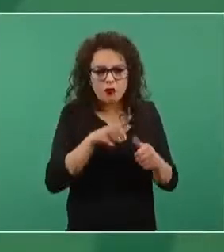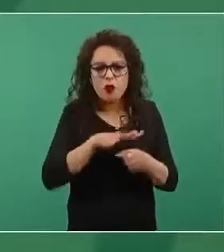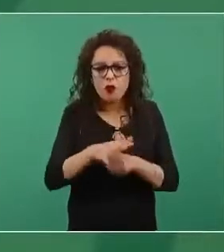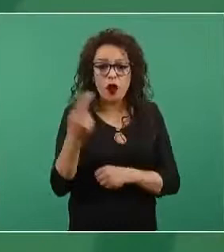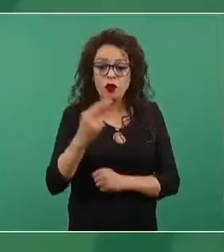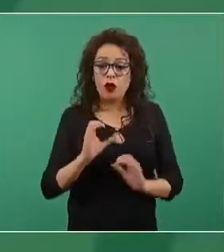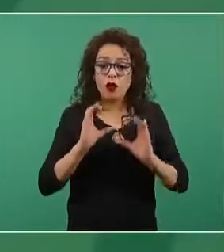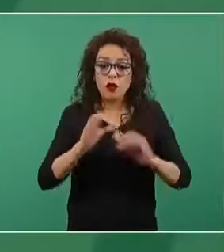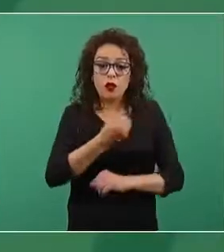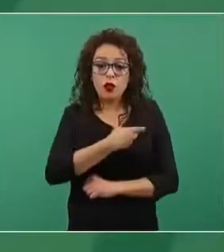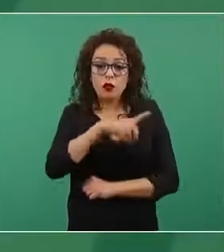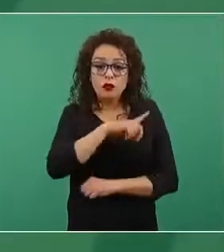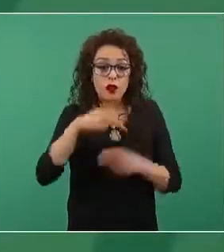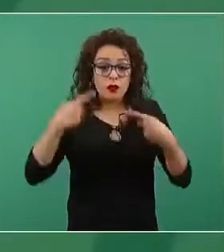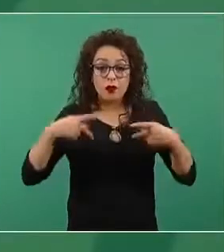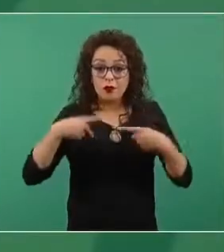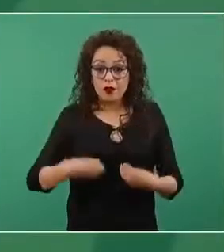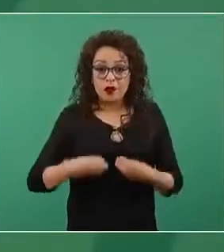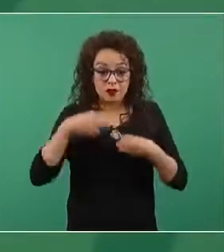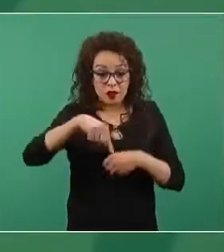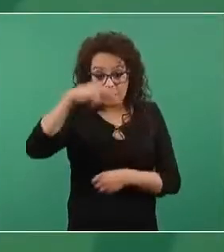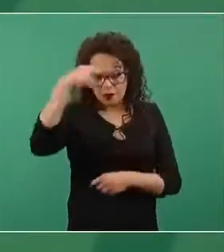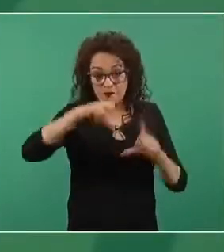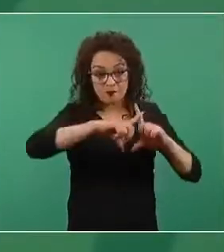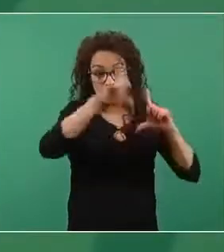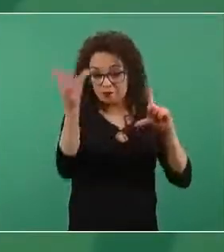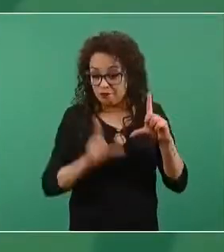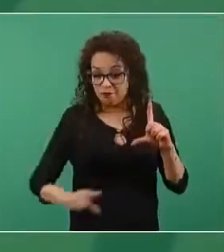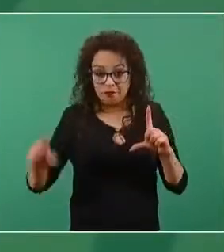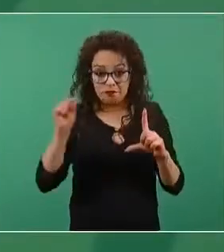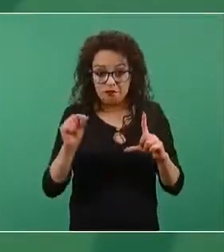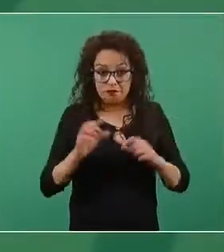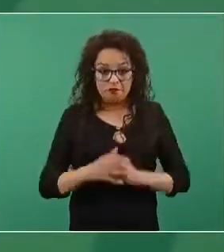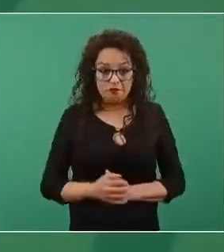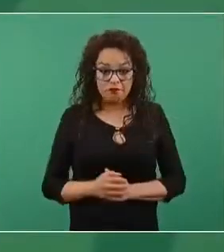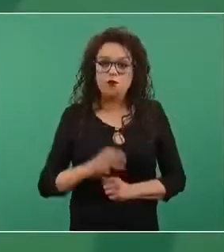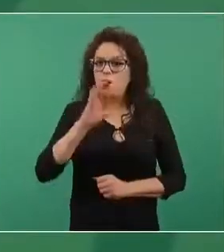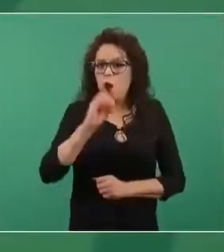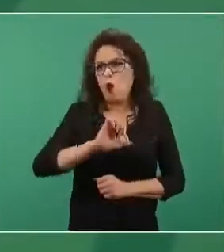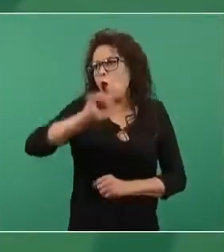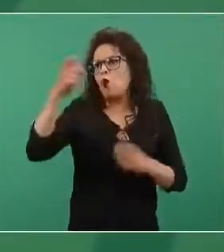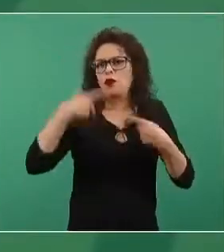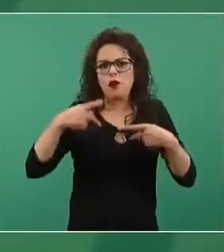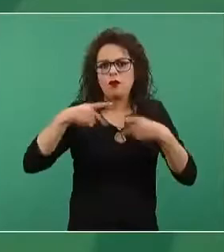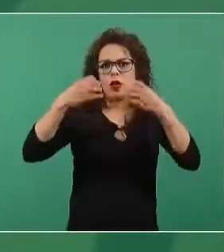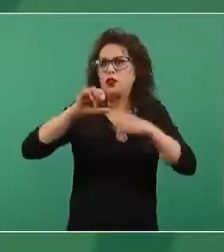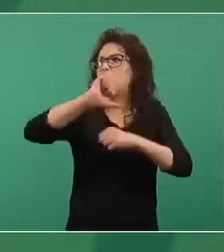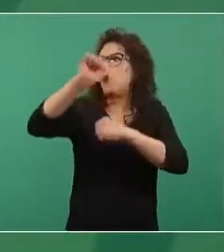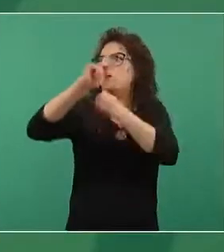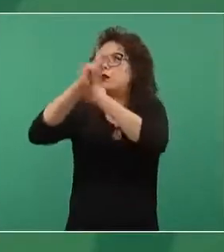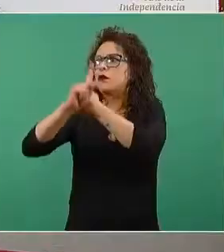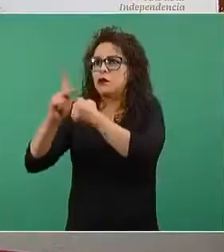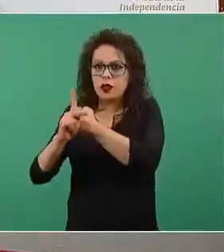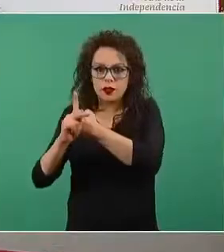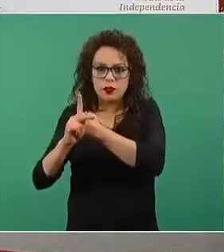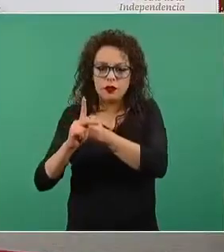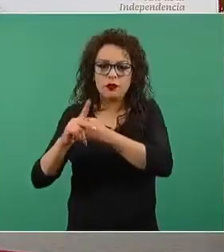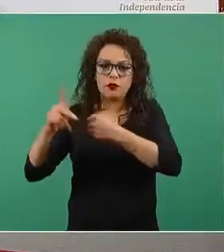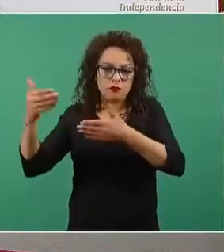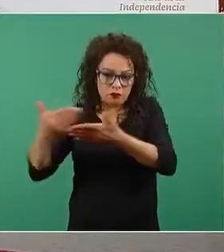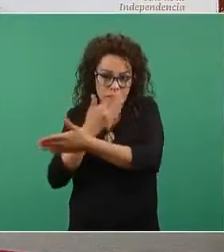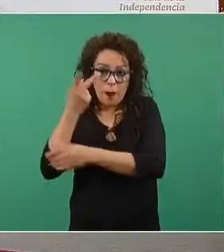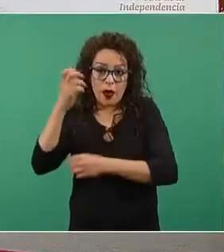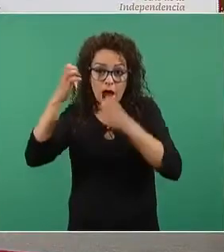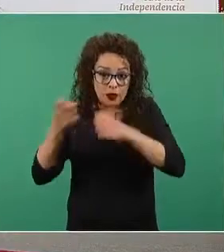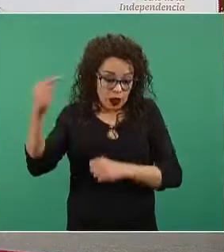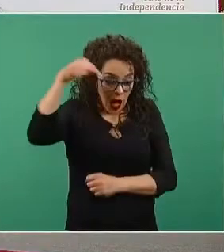población mexicana, ¿no? Y de cualquier persona, sin importar nacionalidad, que se encuentre en territorio mexicano.